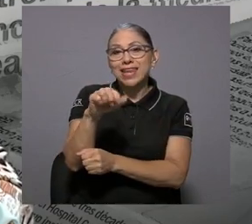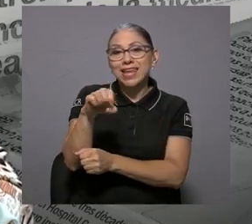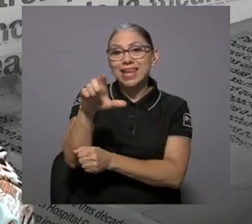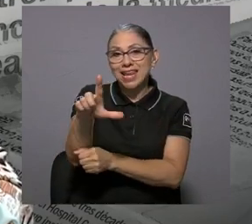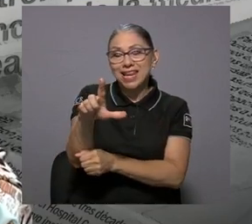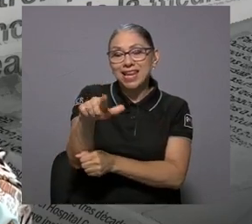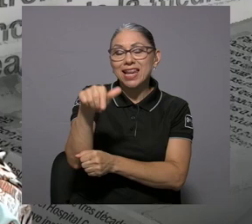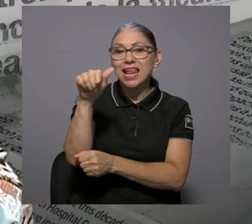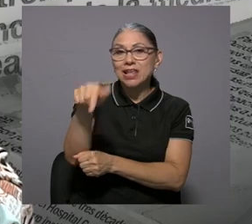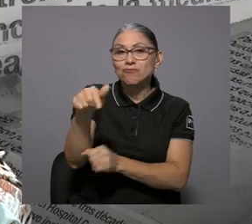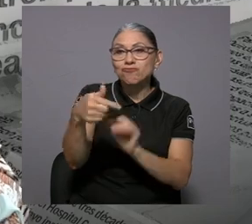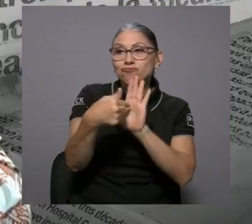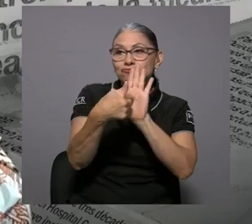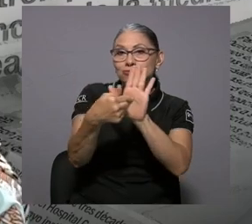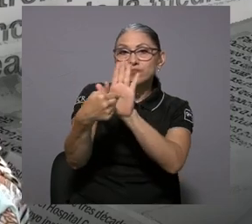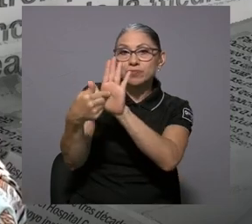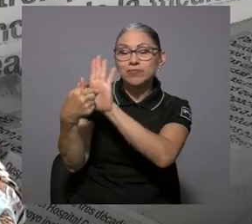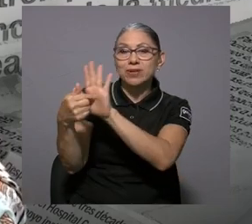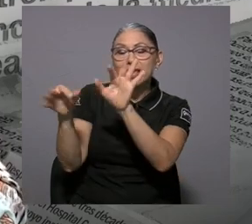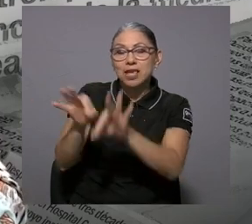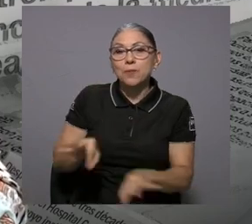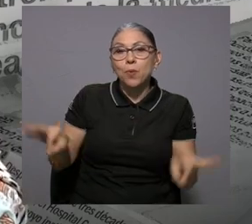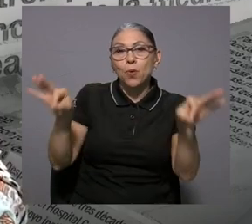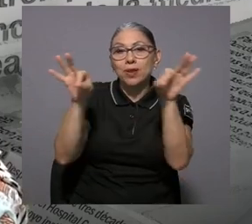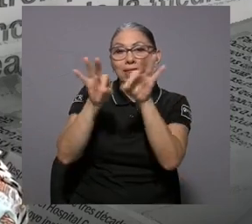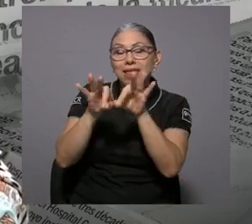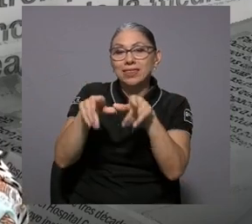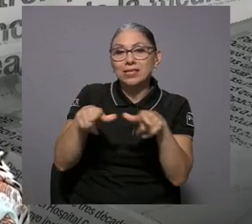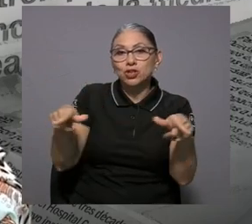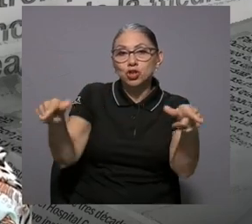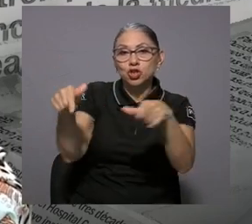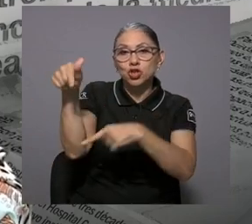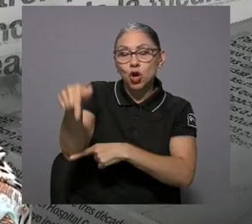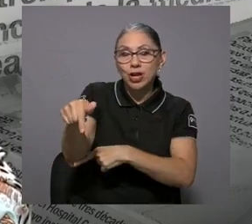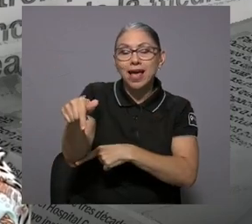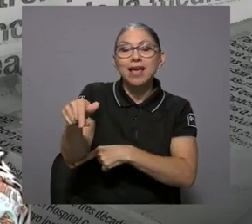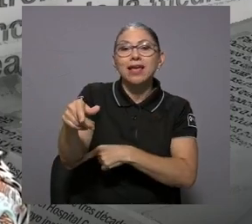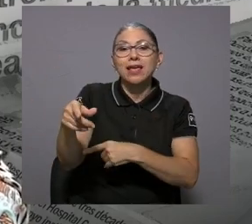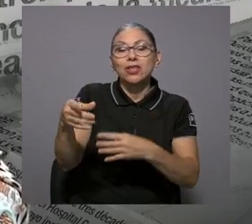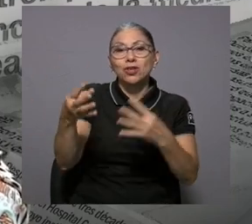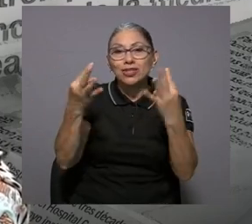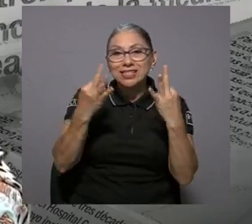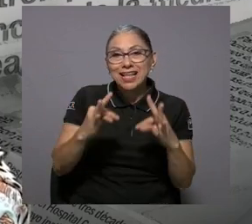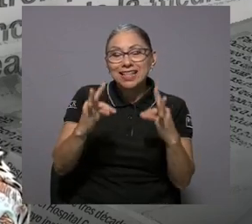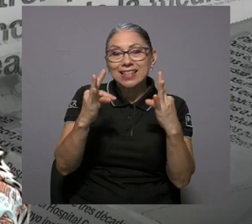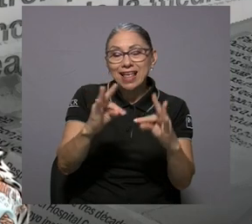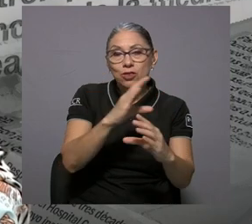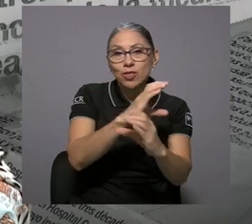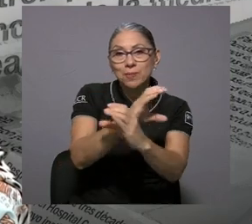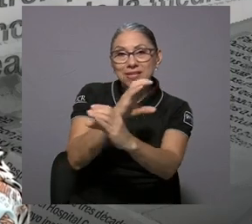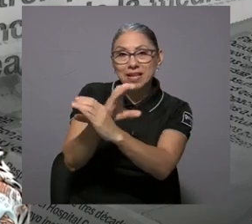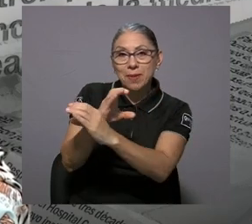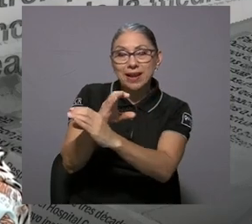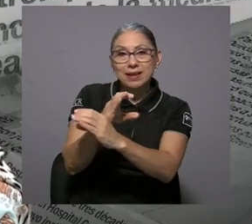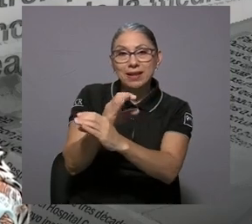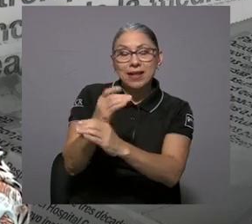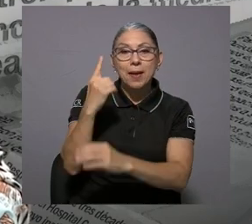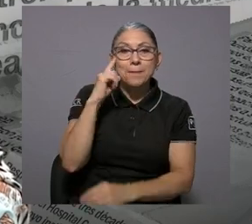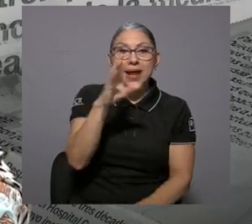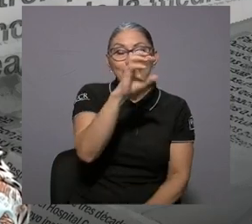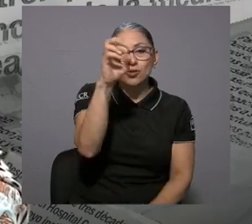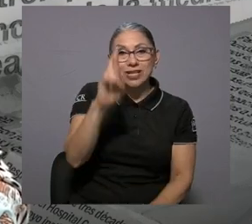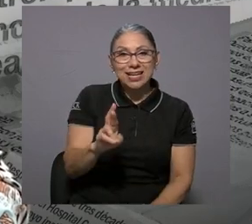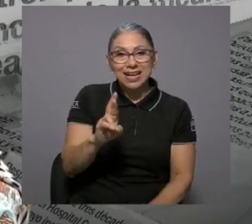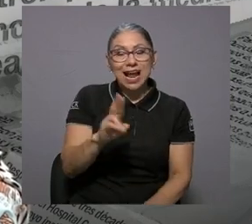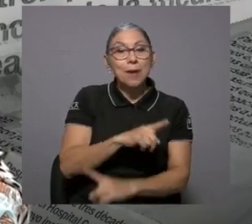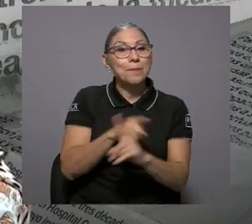esta importante zona donde se está tratando de preservar para Costa Rica, pero en